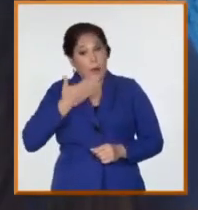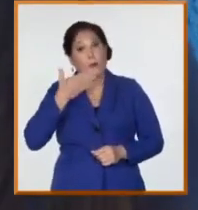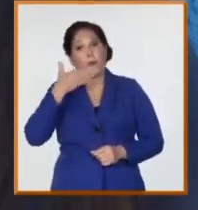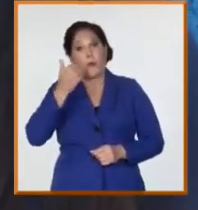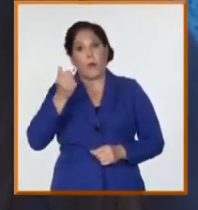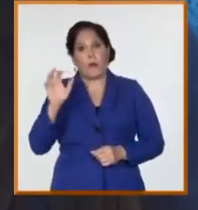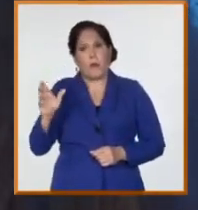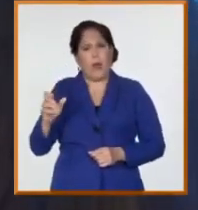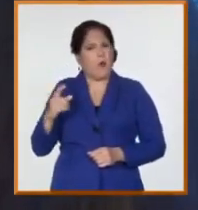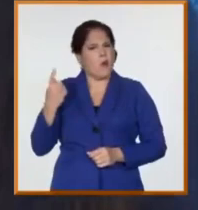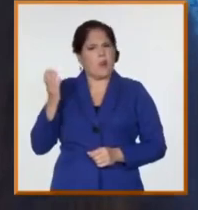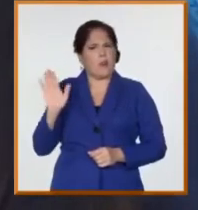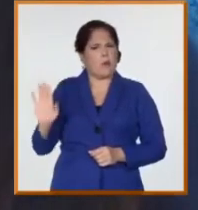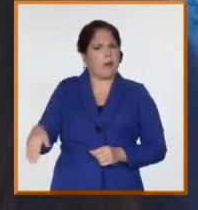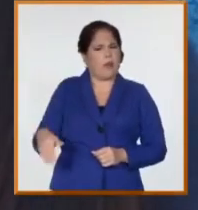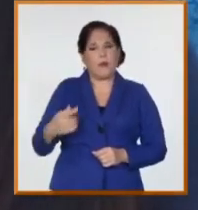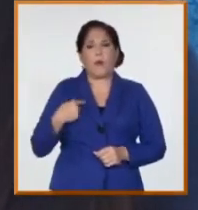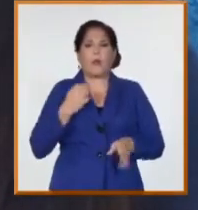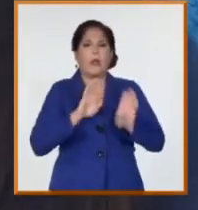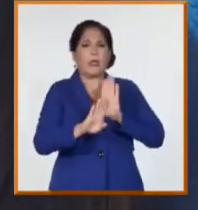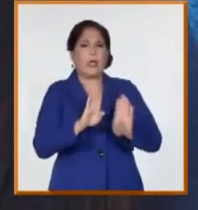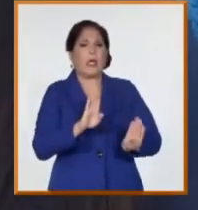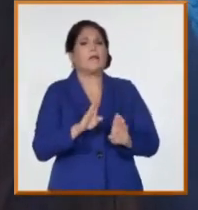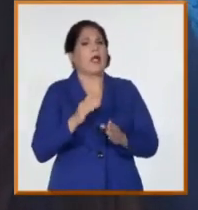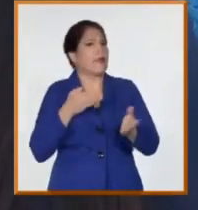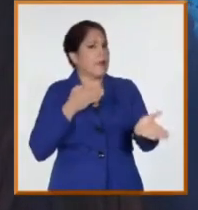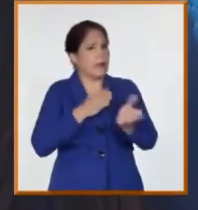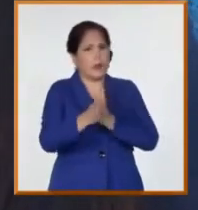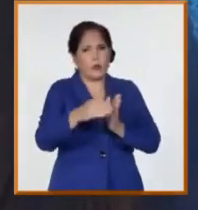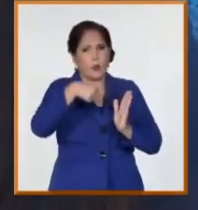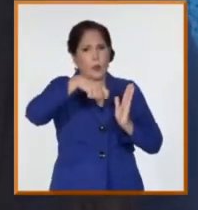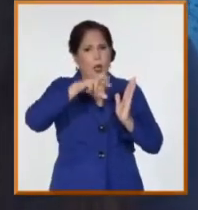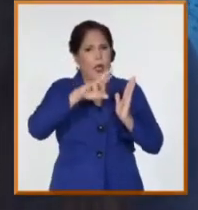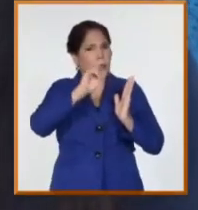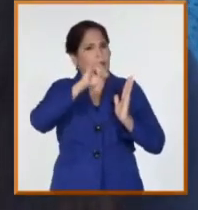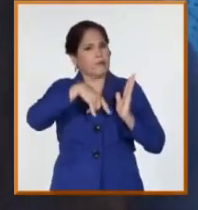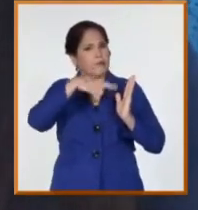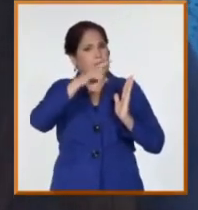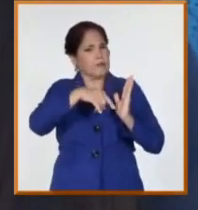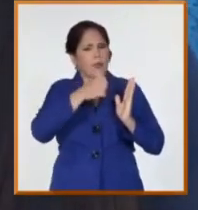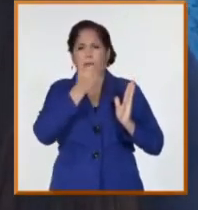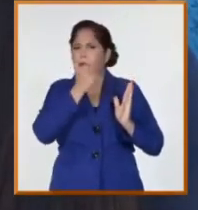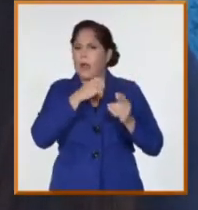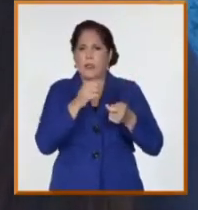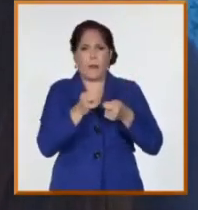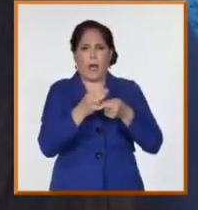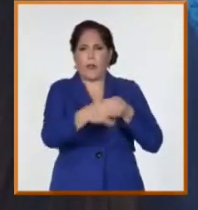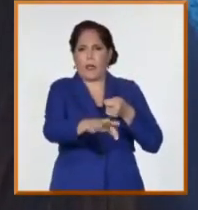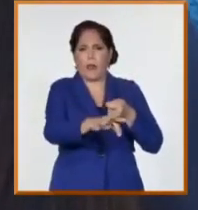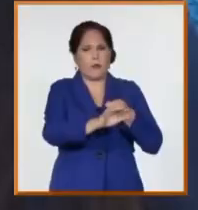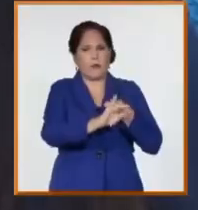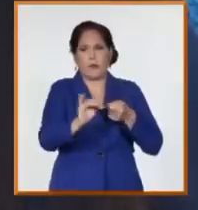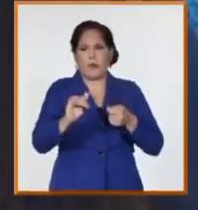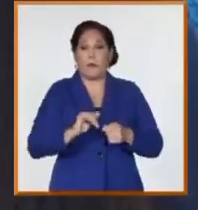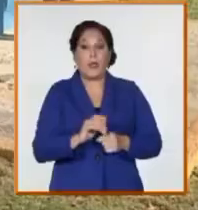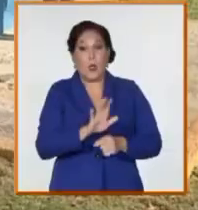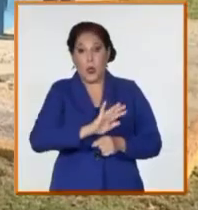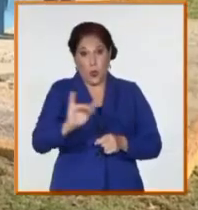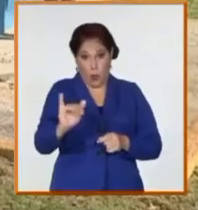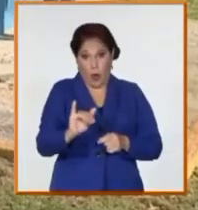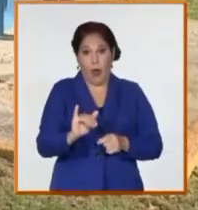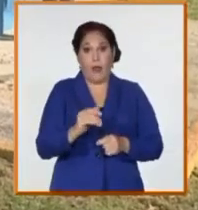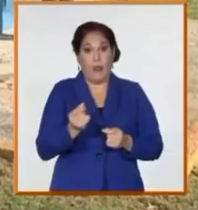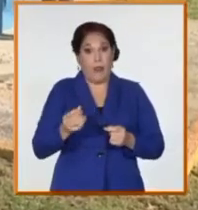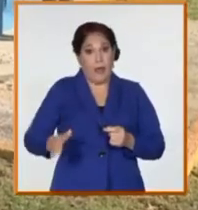no tengo que ir al banco sacar dinero además Aquí también te ofrecen la aplicación para tu poder sacar el dinero y esto lo dan en efectivo